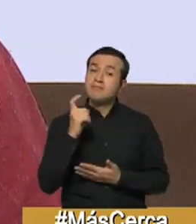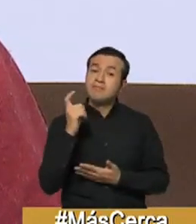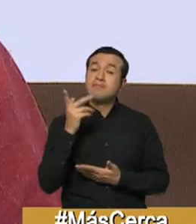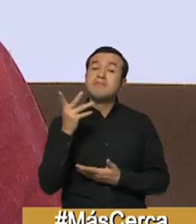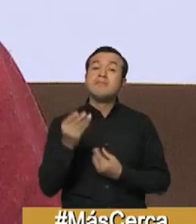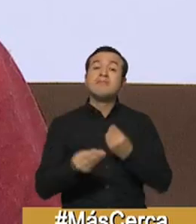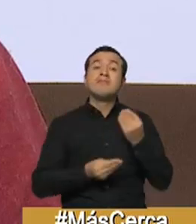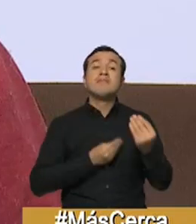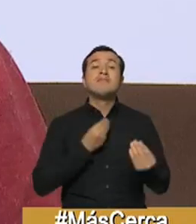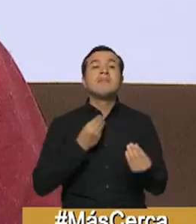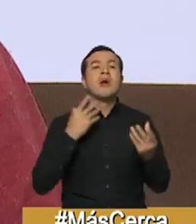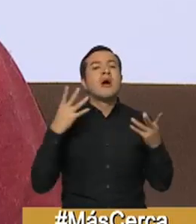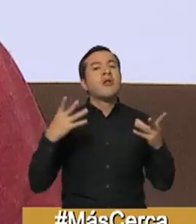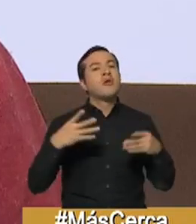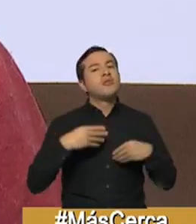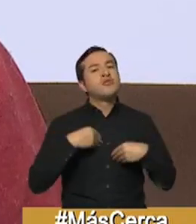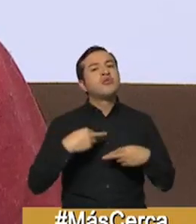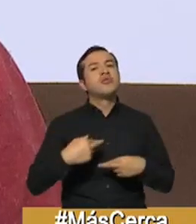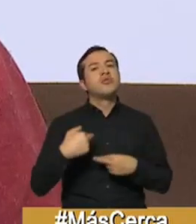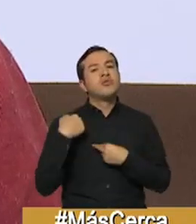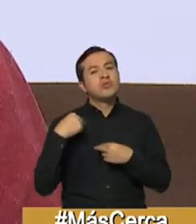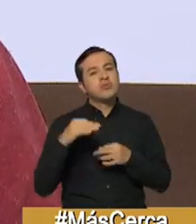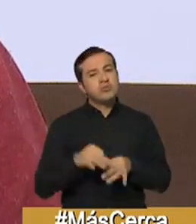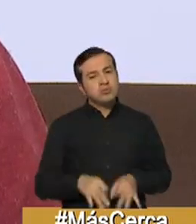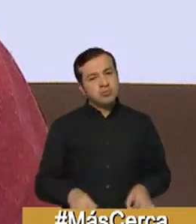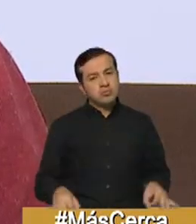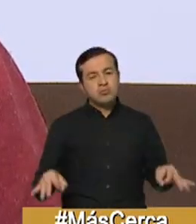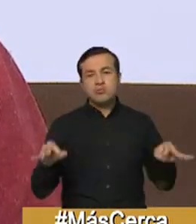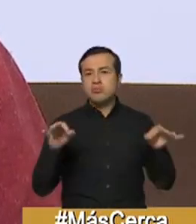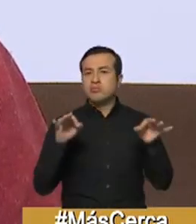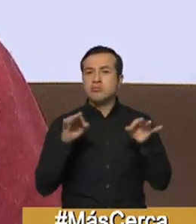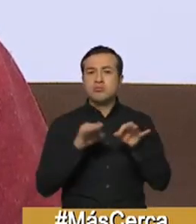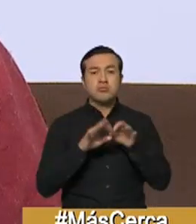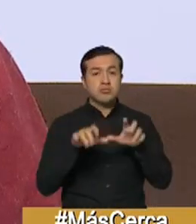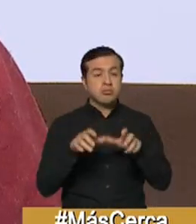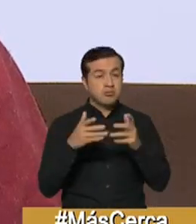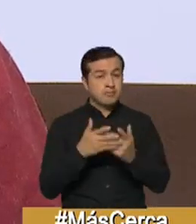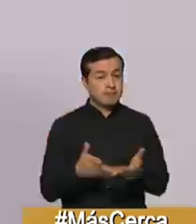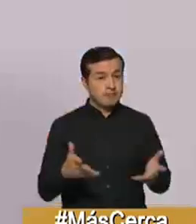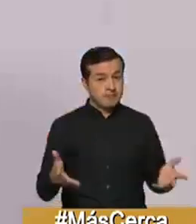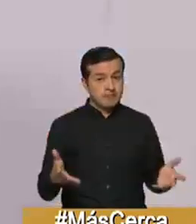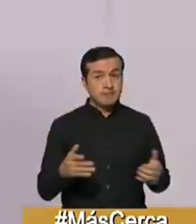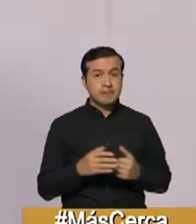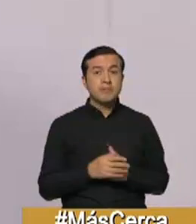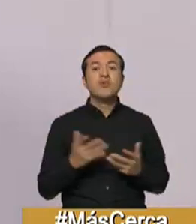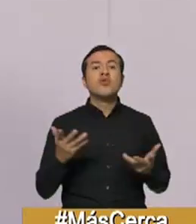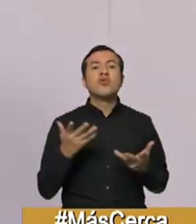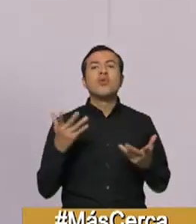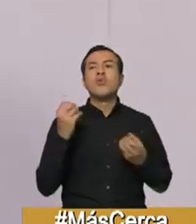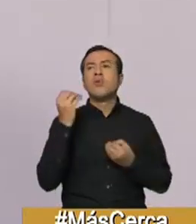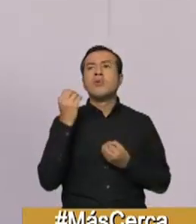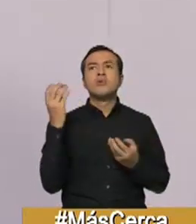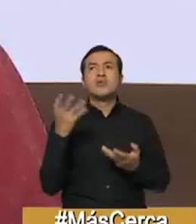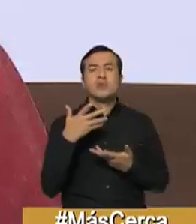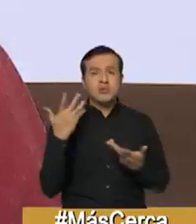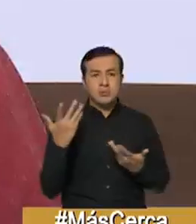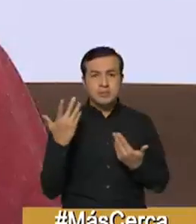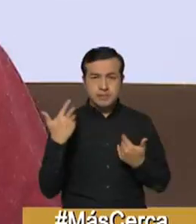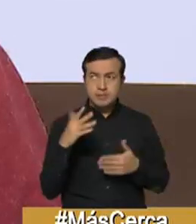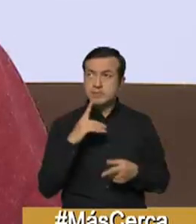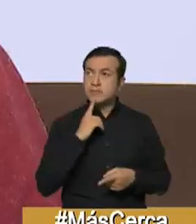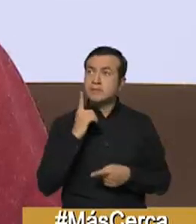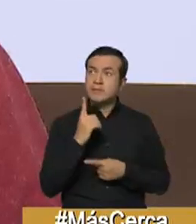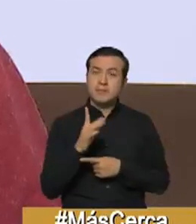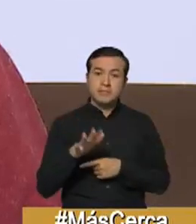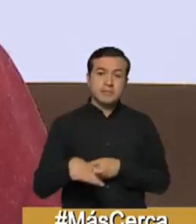sea una adopción responsable para todos estos perritos. ¿Dónde podemos encontrar la información? Estamos